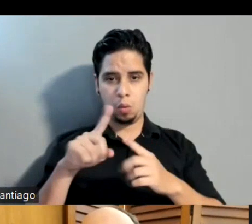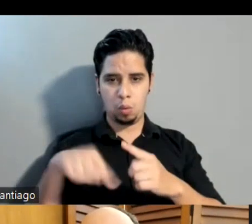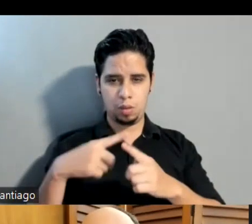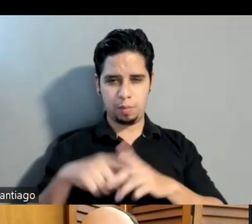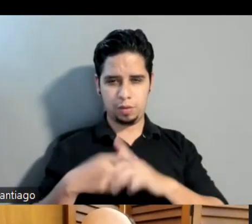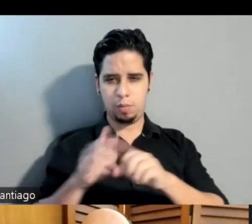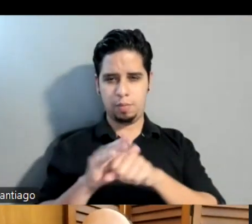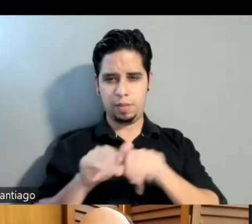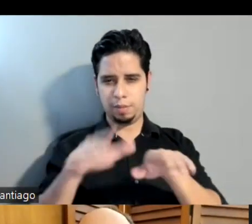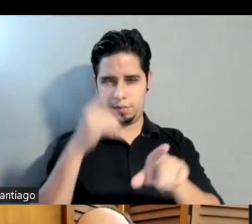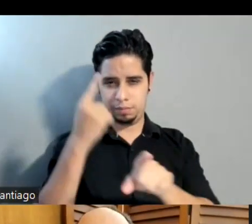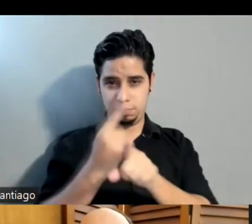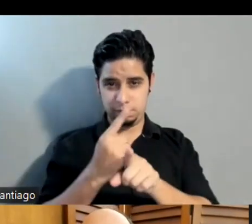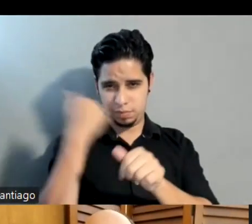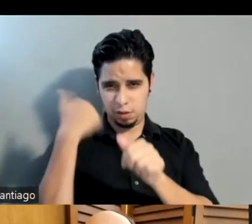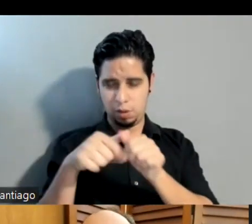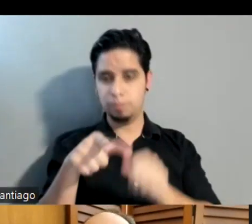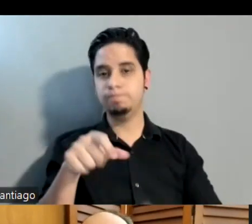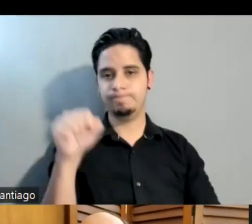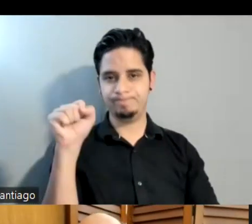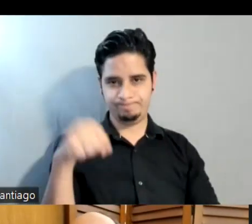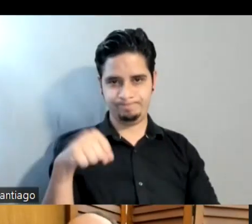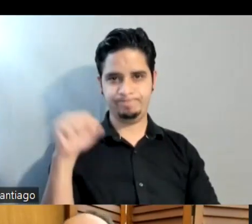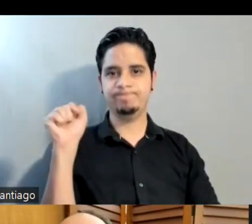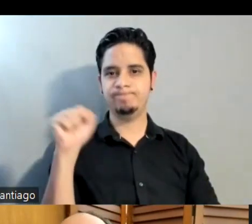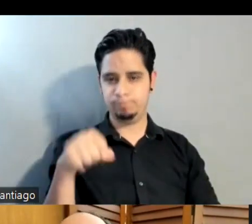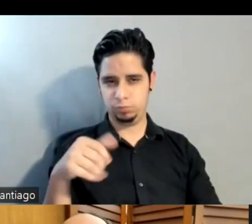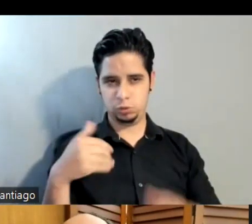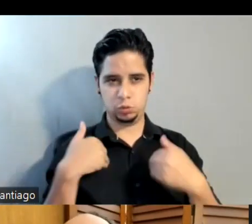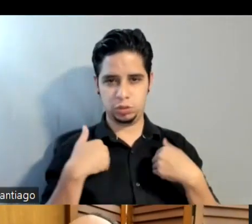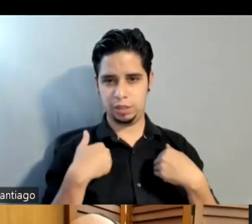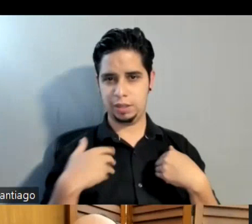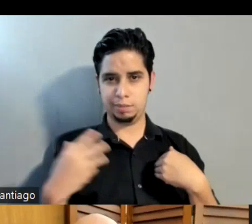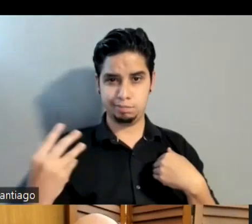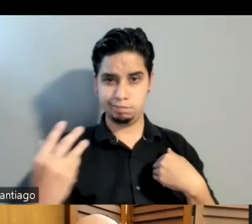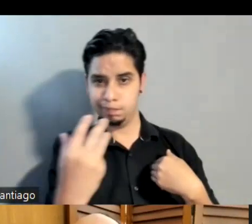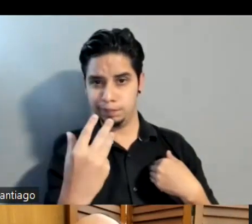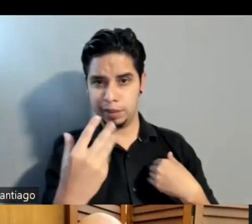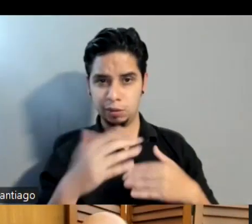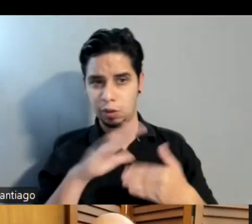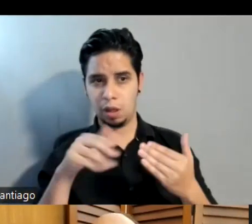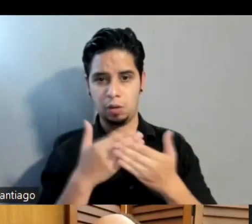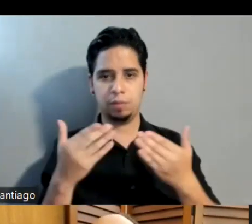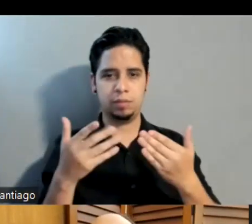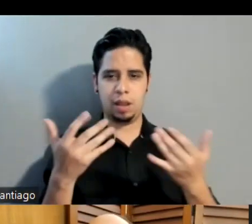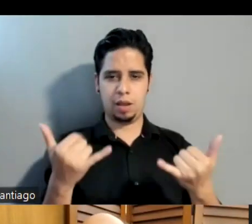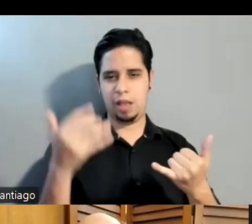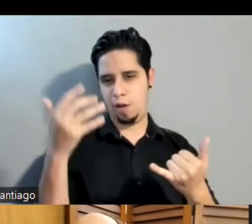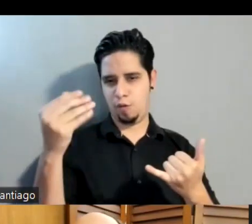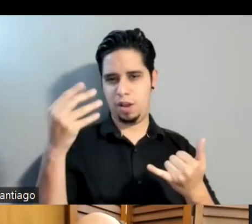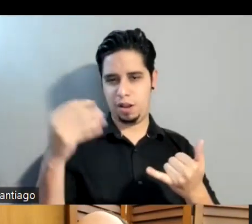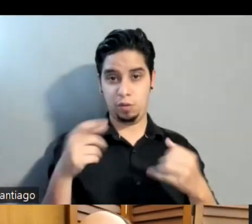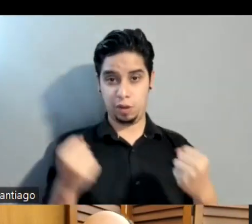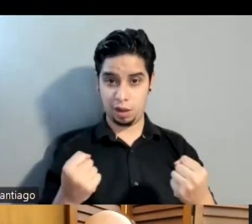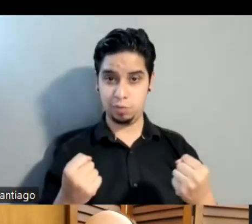acuerdas? Que todo el mundo estaba sentado y tú tenías los micrófonos y las cosas. Y mira, ya estás ahora afuera en un carrito.